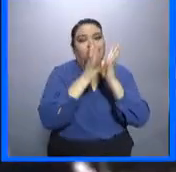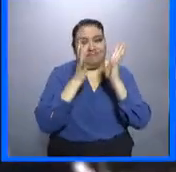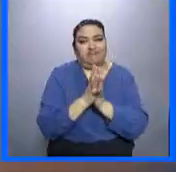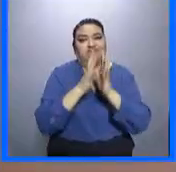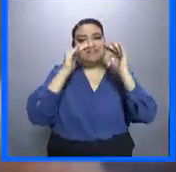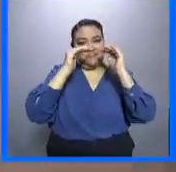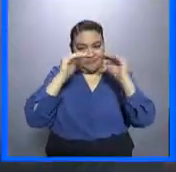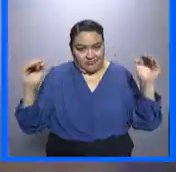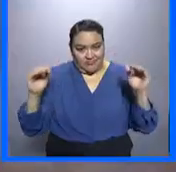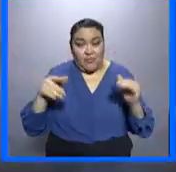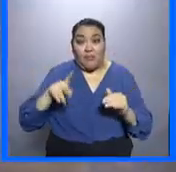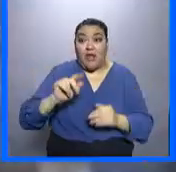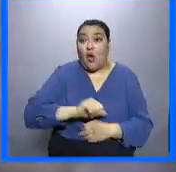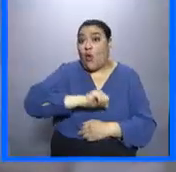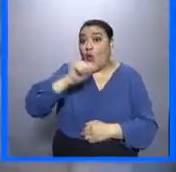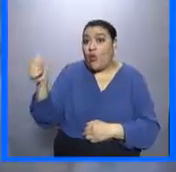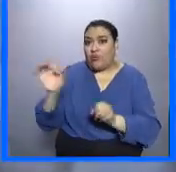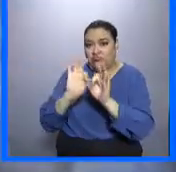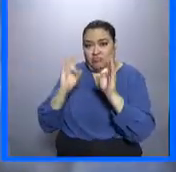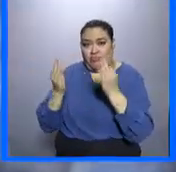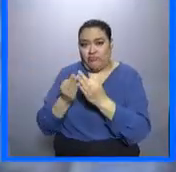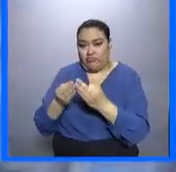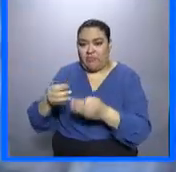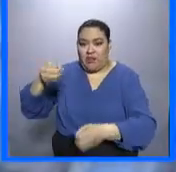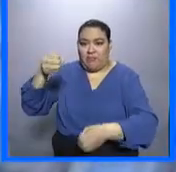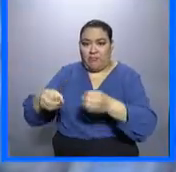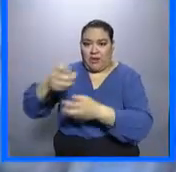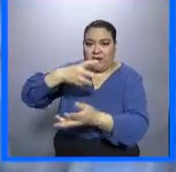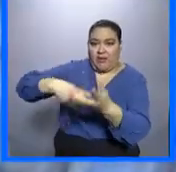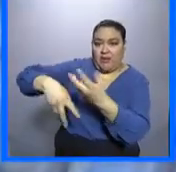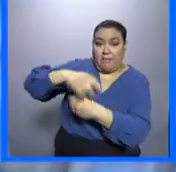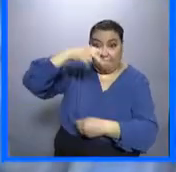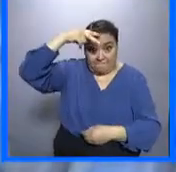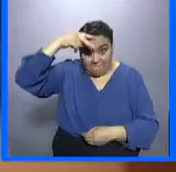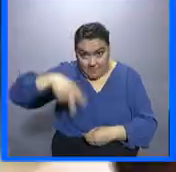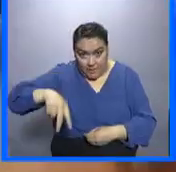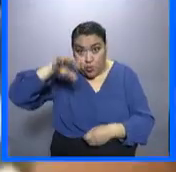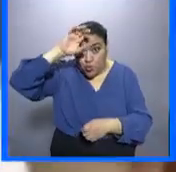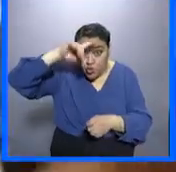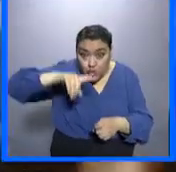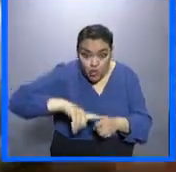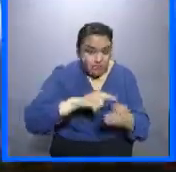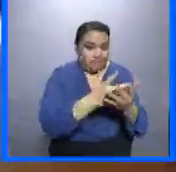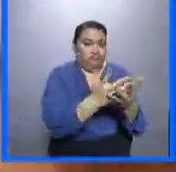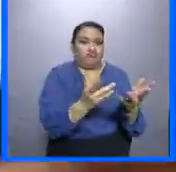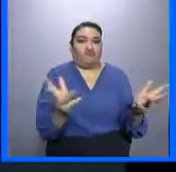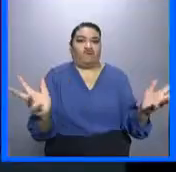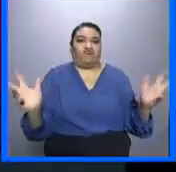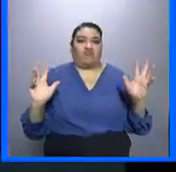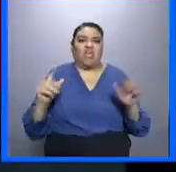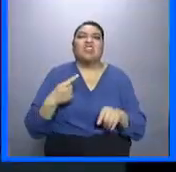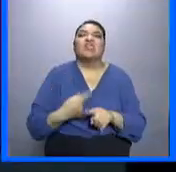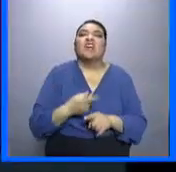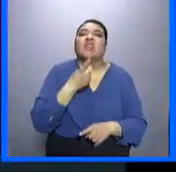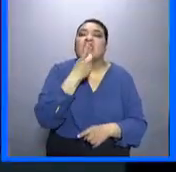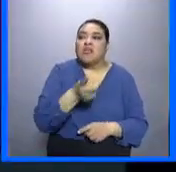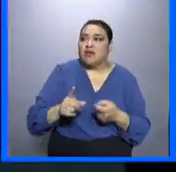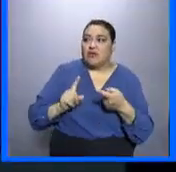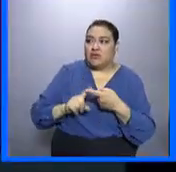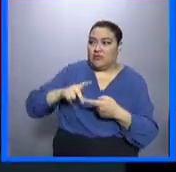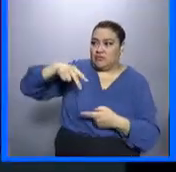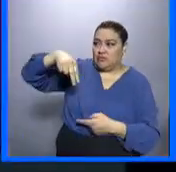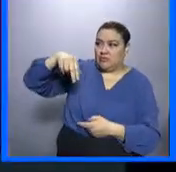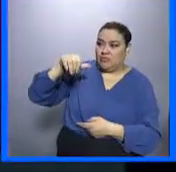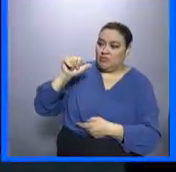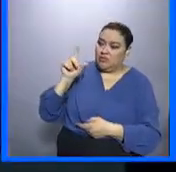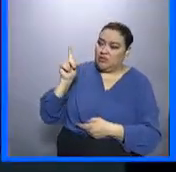una forma distinta de impartir justicia en un México pluricultural. Coincidieron Nadia Choreño